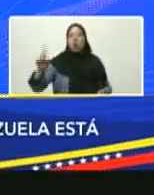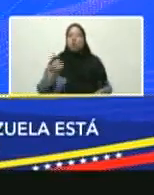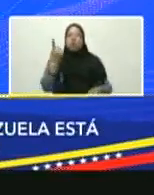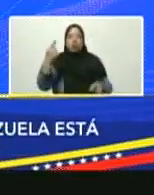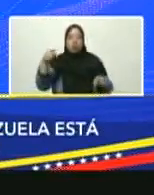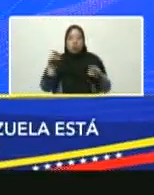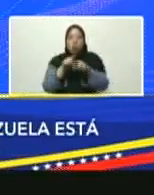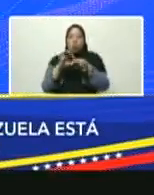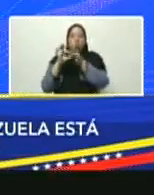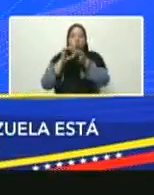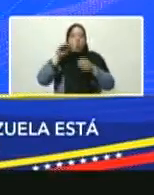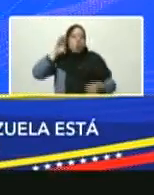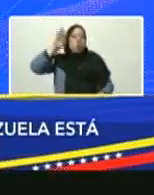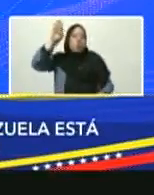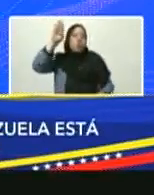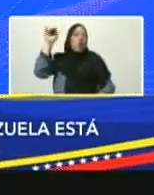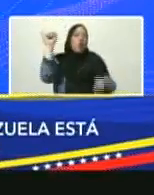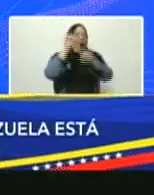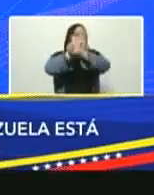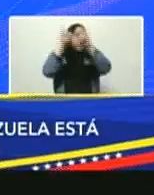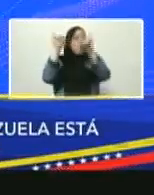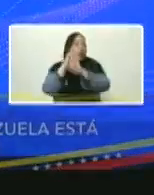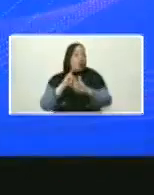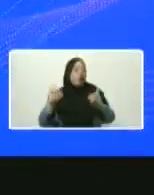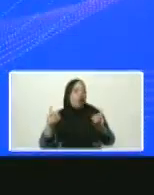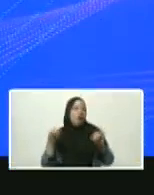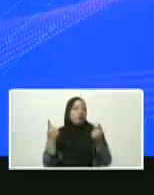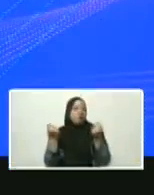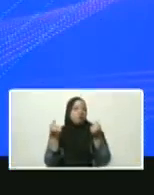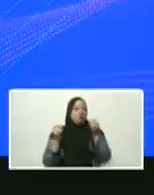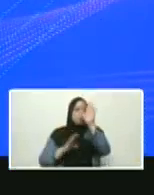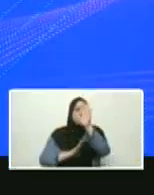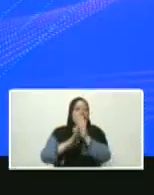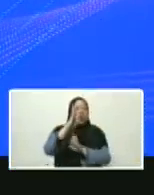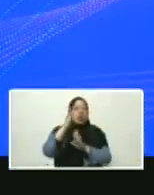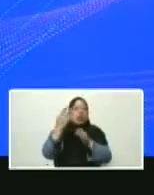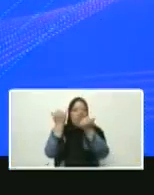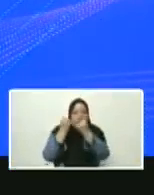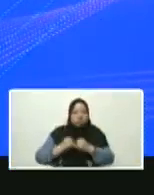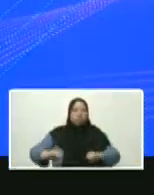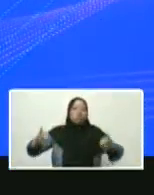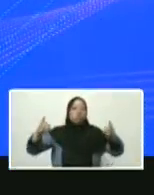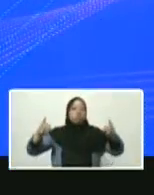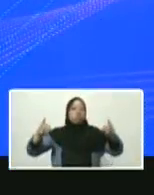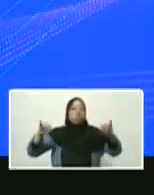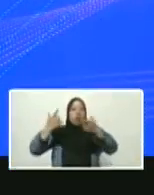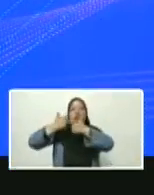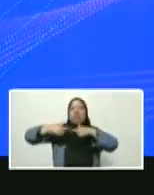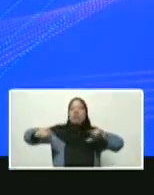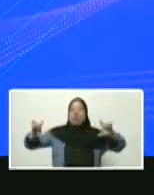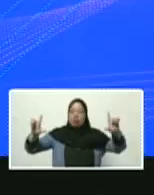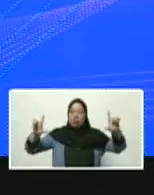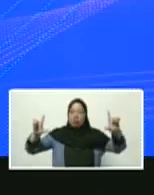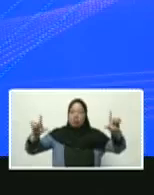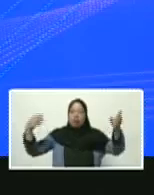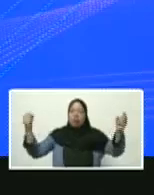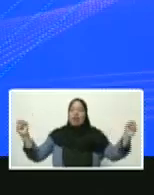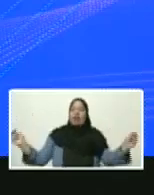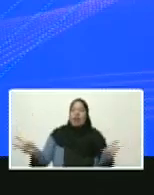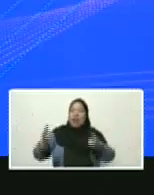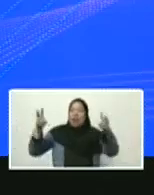destino, la felicidad, la prosperidad, la independencia y la libertad. ¡Que vivan